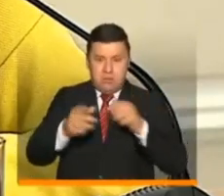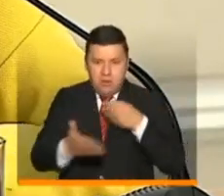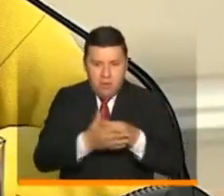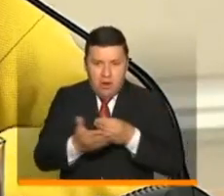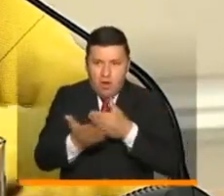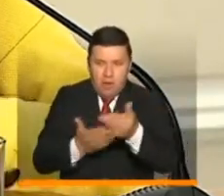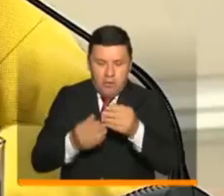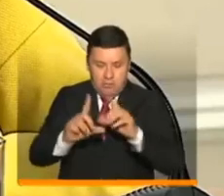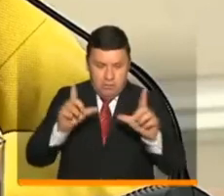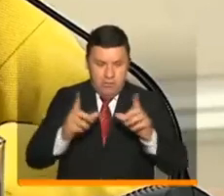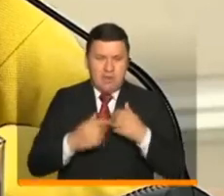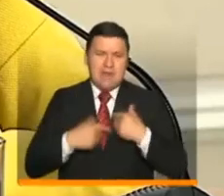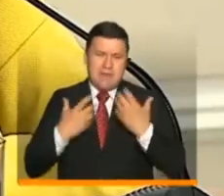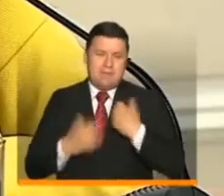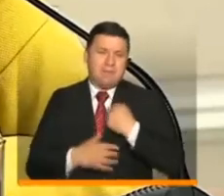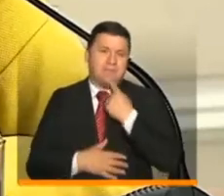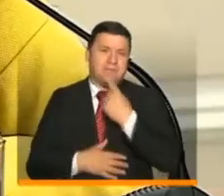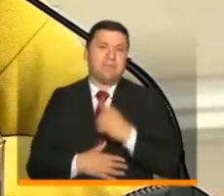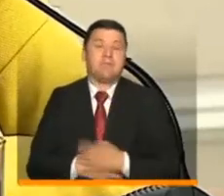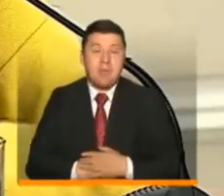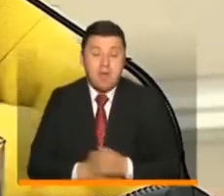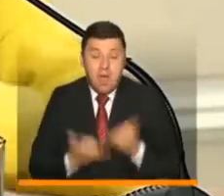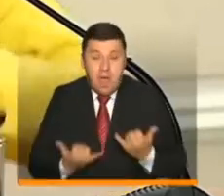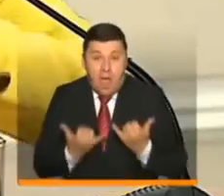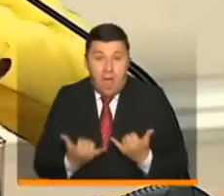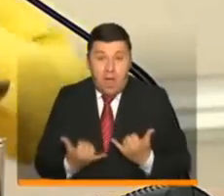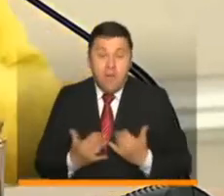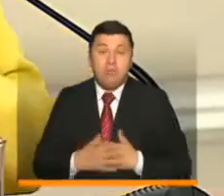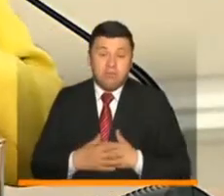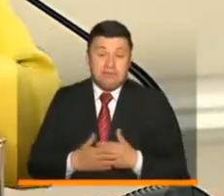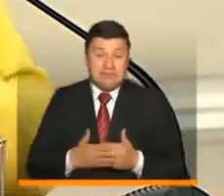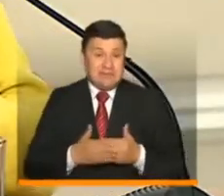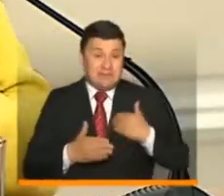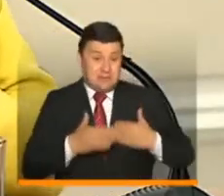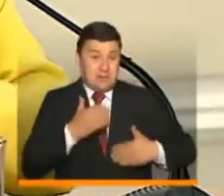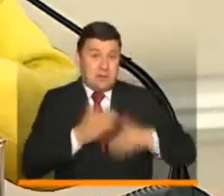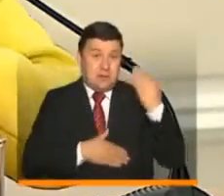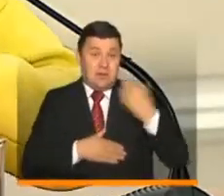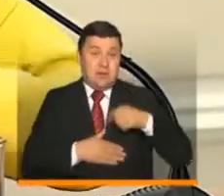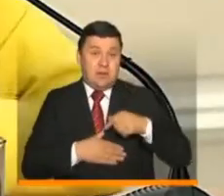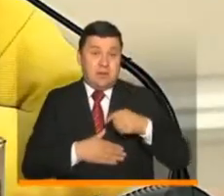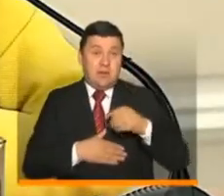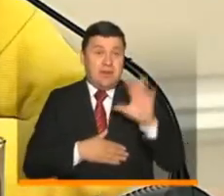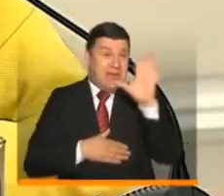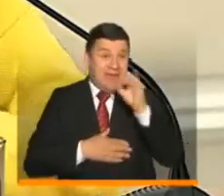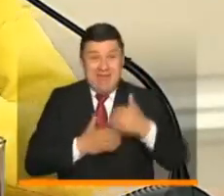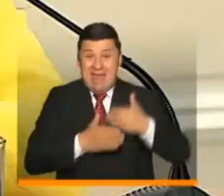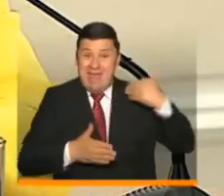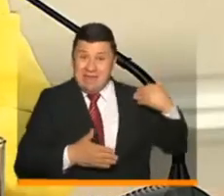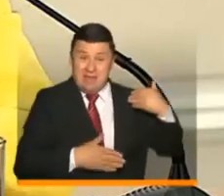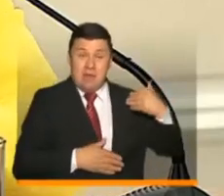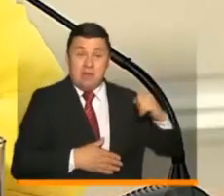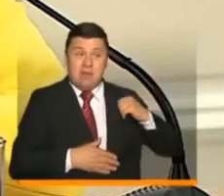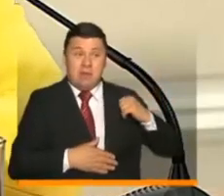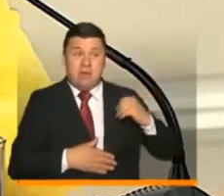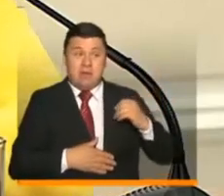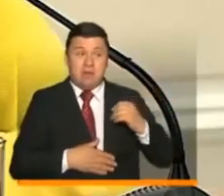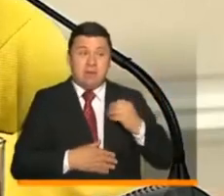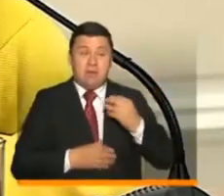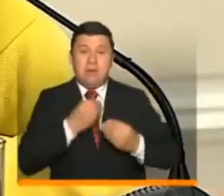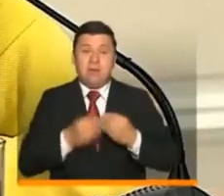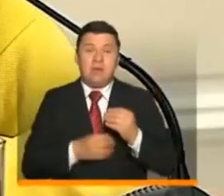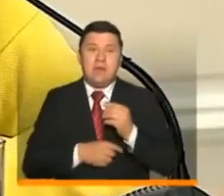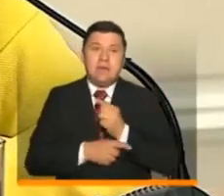dinámico. Y quisiera decirles que en este momento, antes de iniciar la pandemia, estábamos